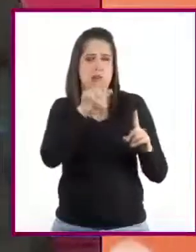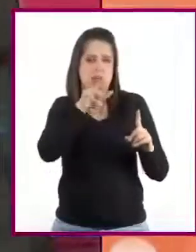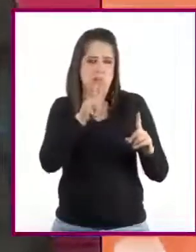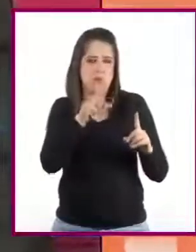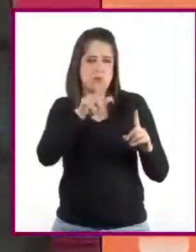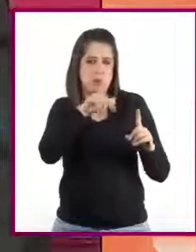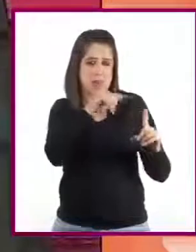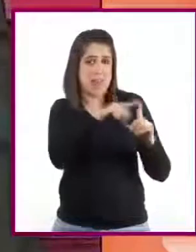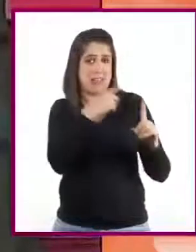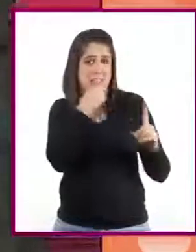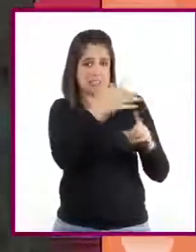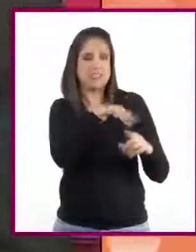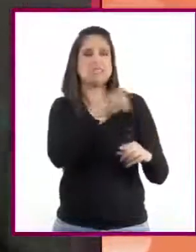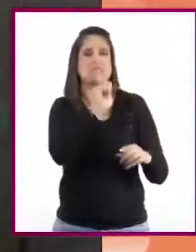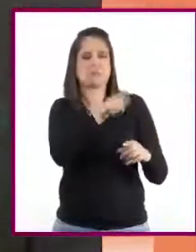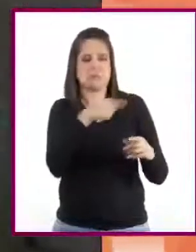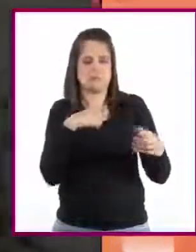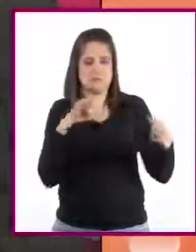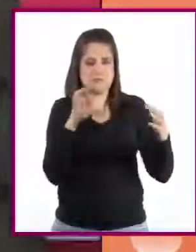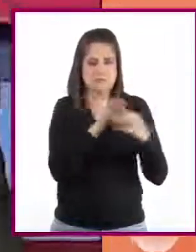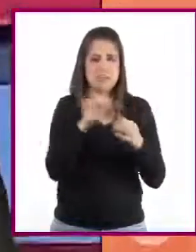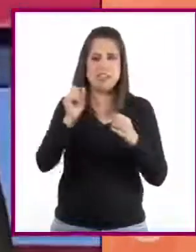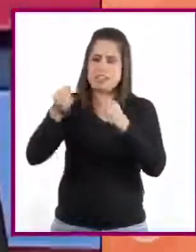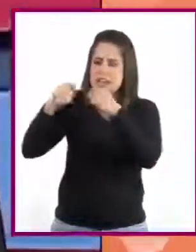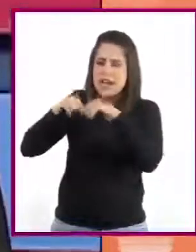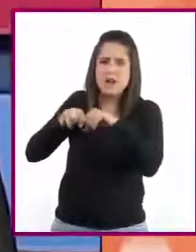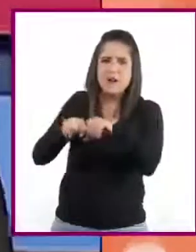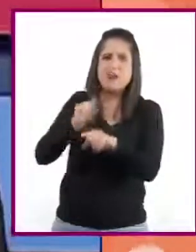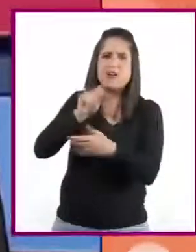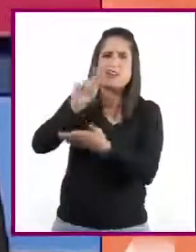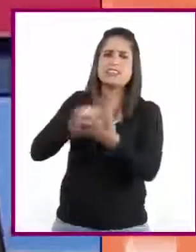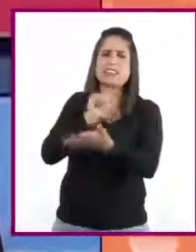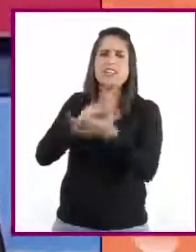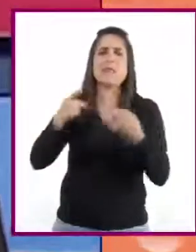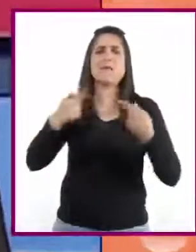que el apego a la legalidad, en efecto, es una disposición de la